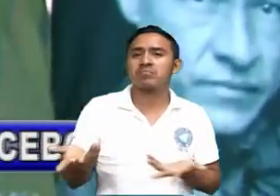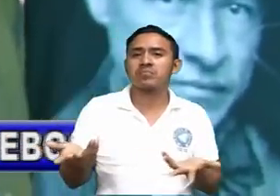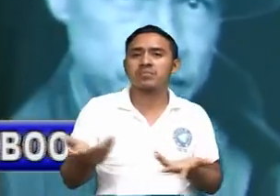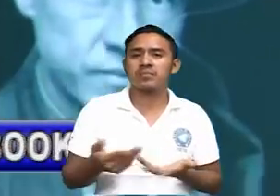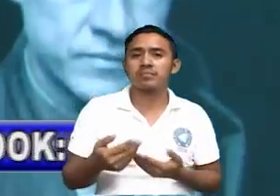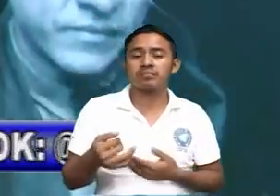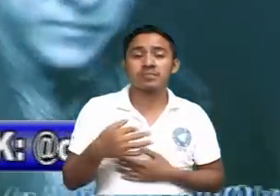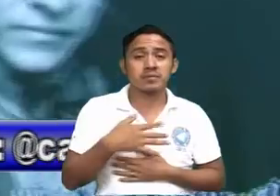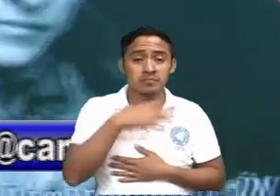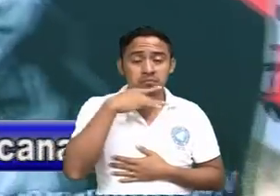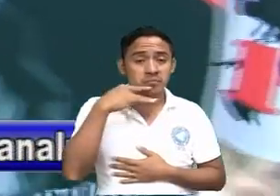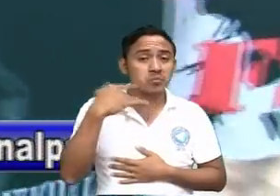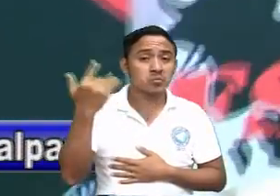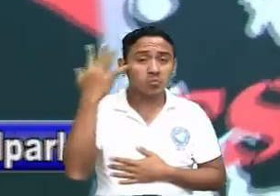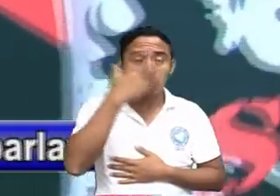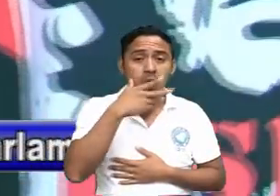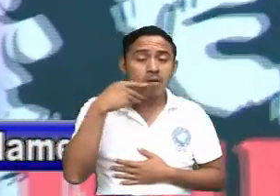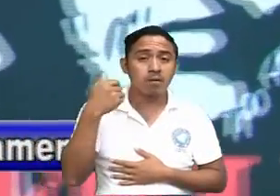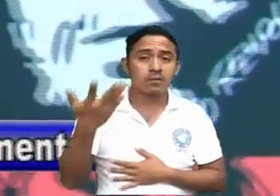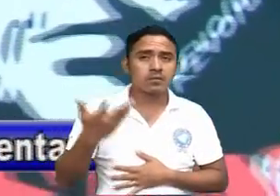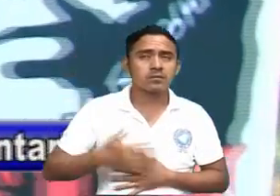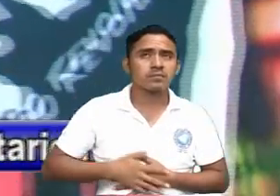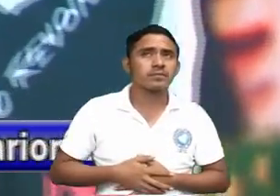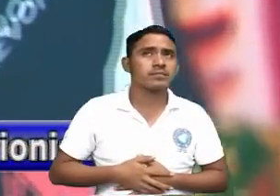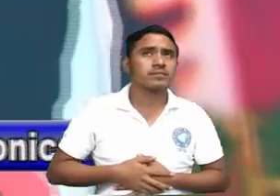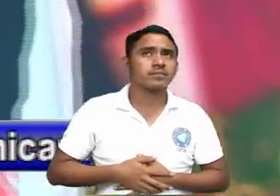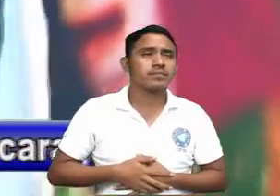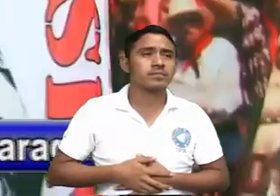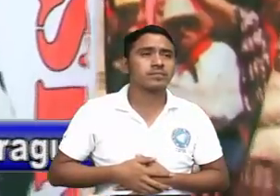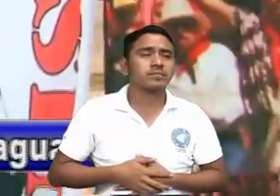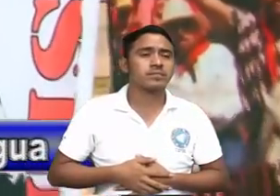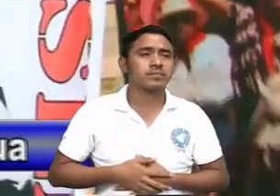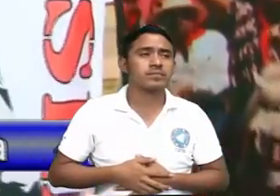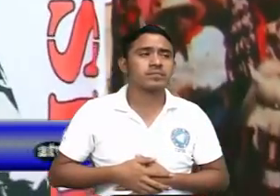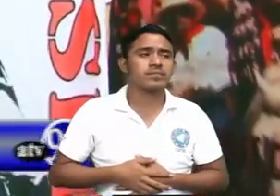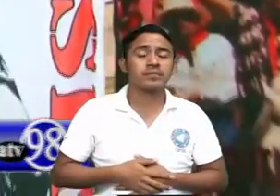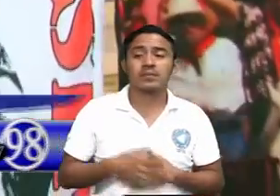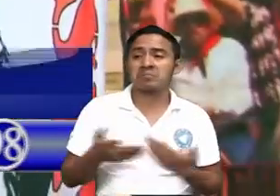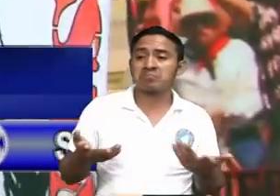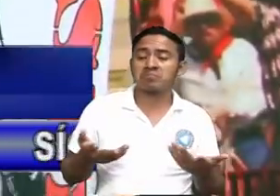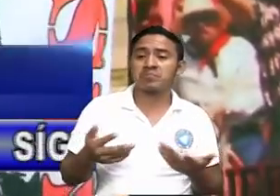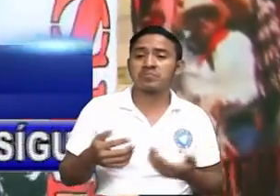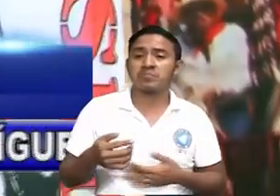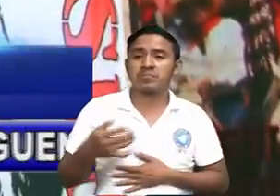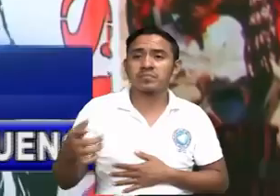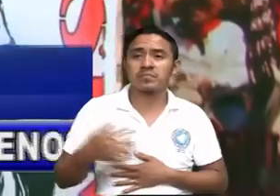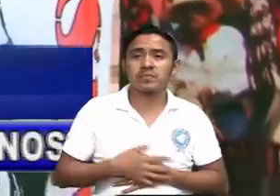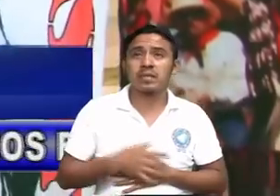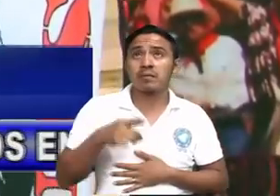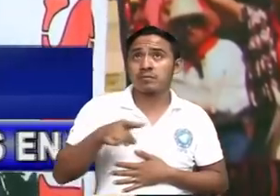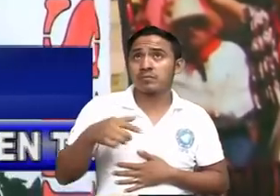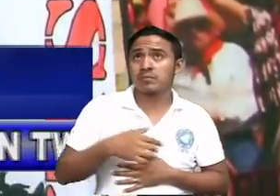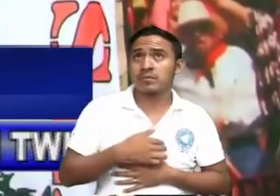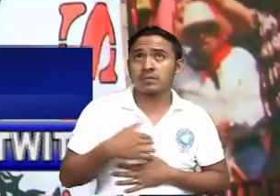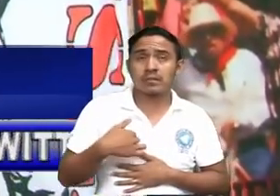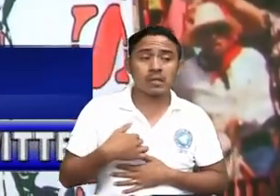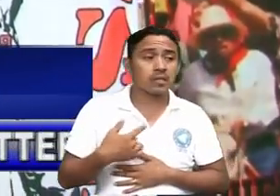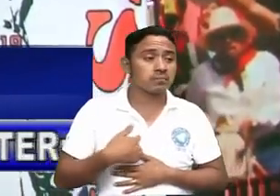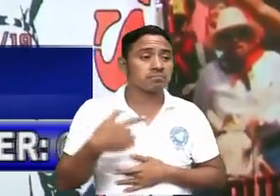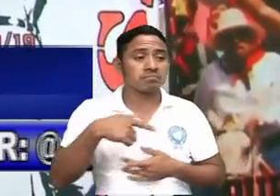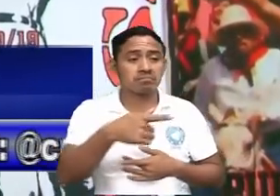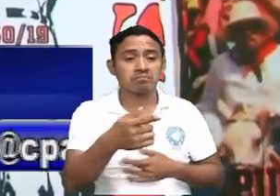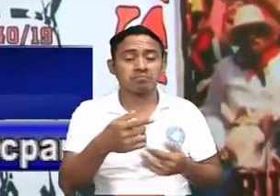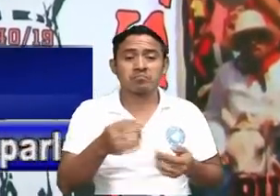colorido bastante más con esta... ¿Ahí en tu tierra no hay venta de camisetas de este tipo? Pues fíjate que solo está a hacer. Si nosotros las damos a